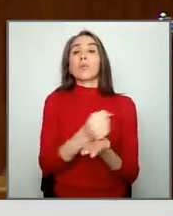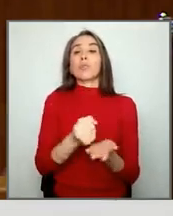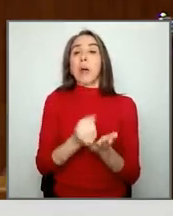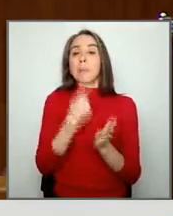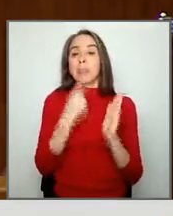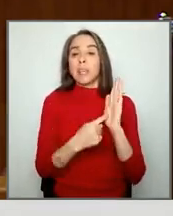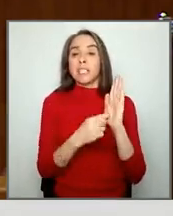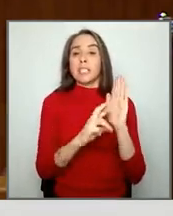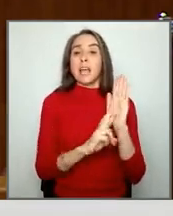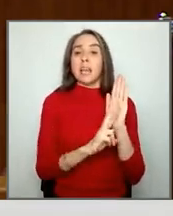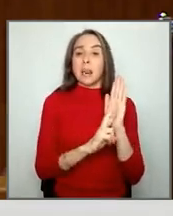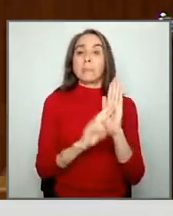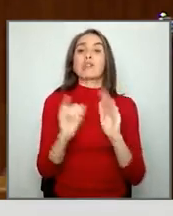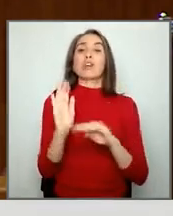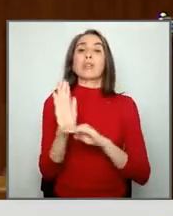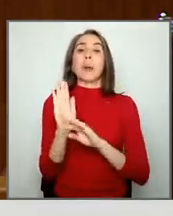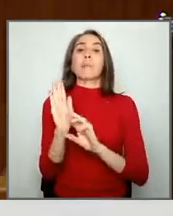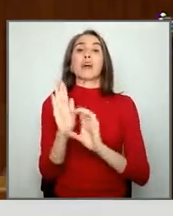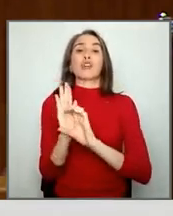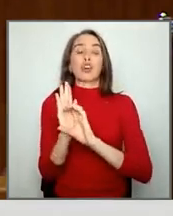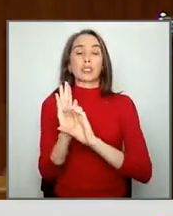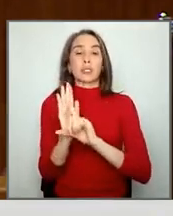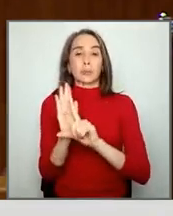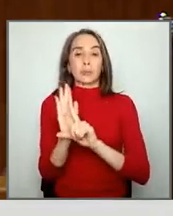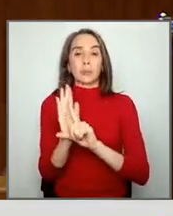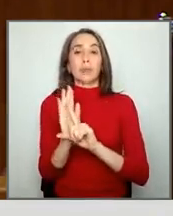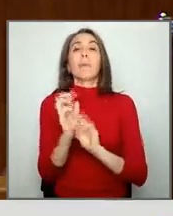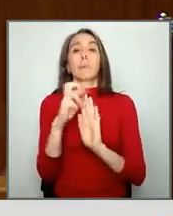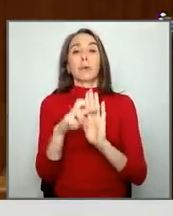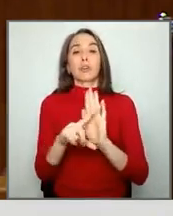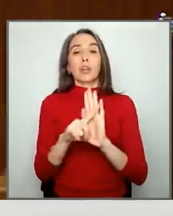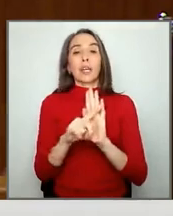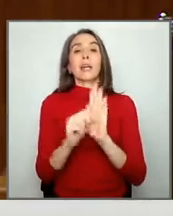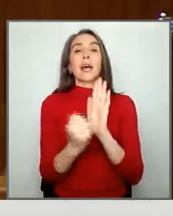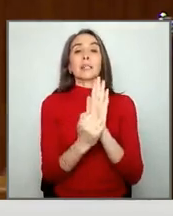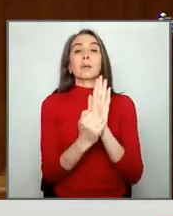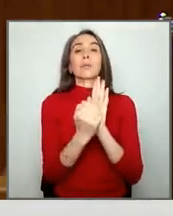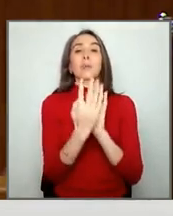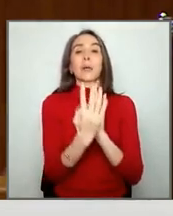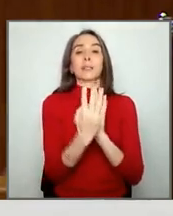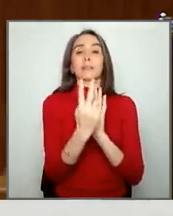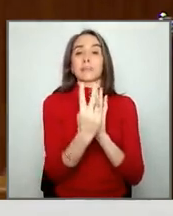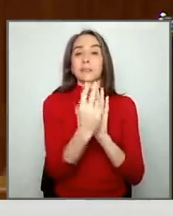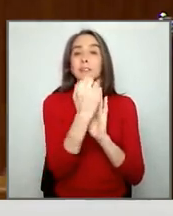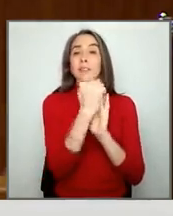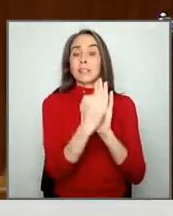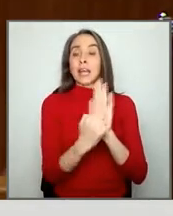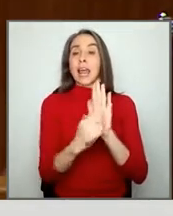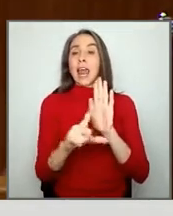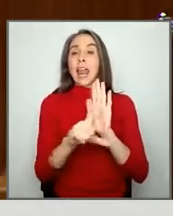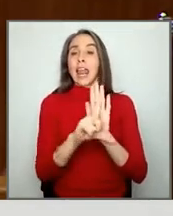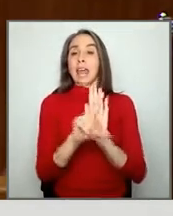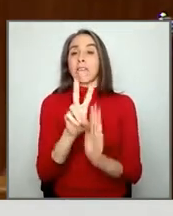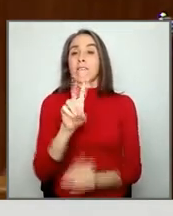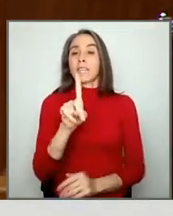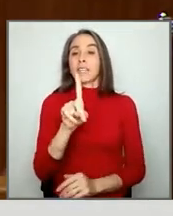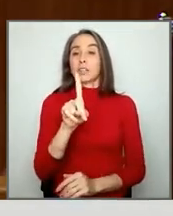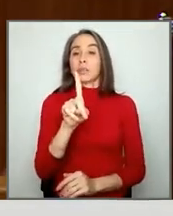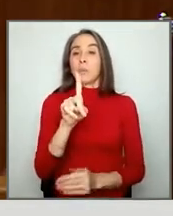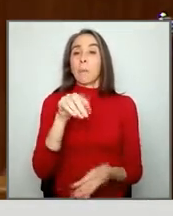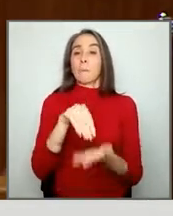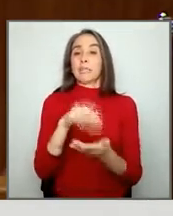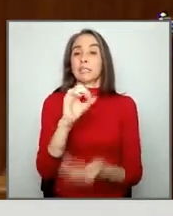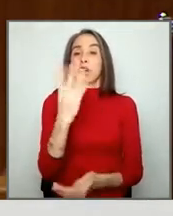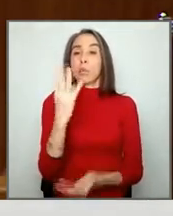el proyecto de ley que interpreta el artículo cuadragésimo segundo transitorio de la ley 21.040 que